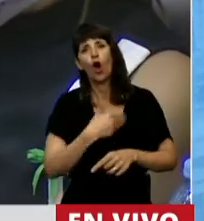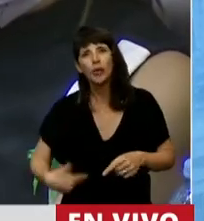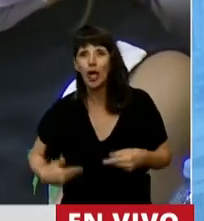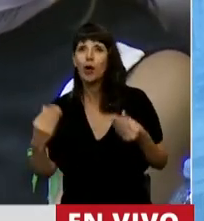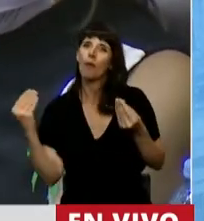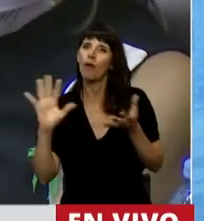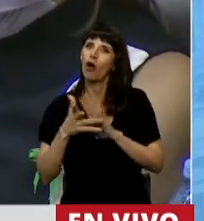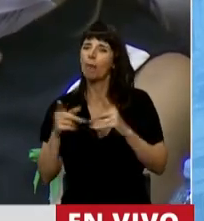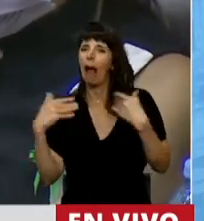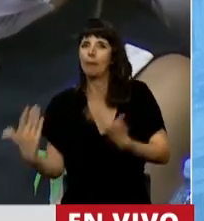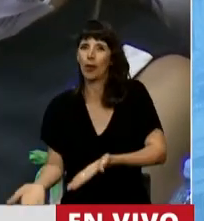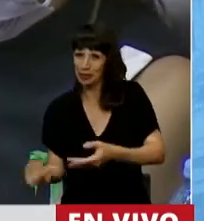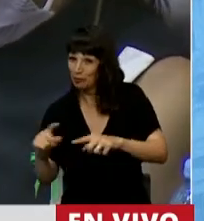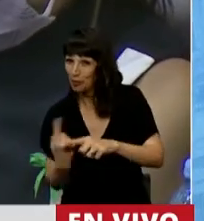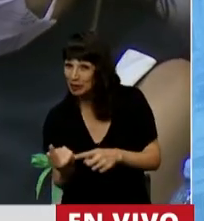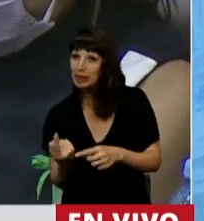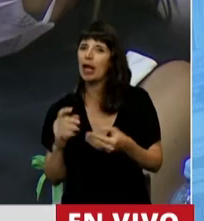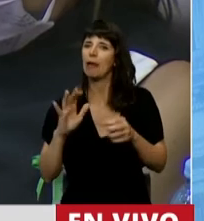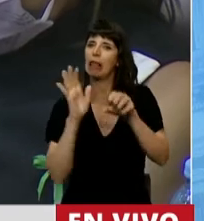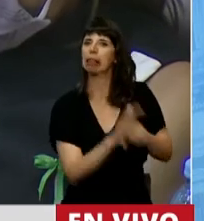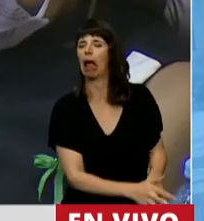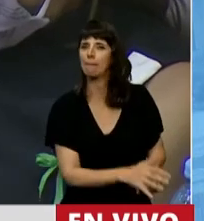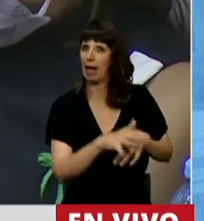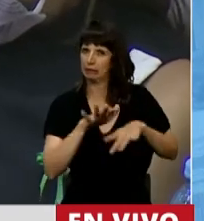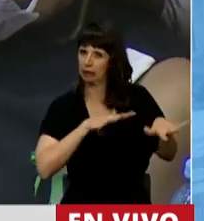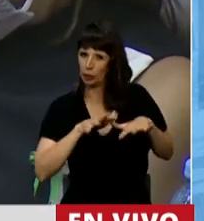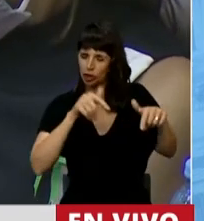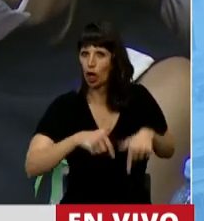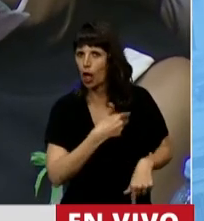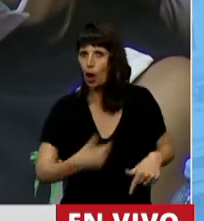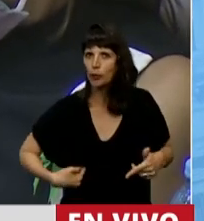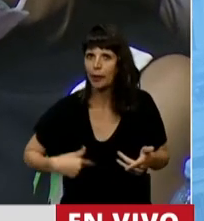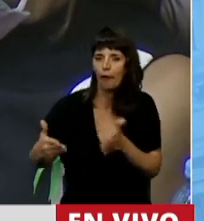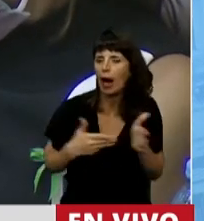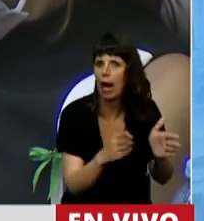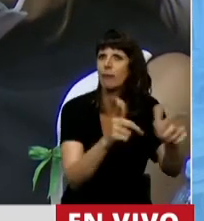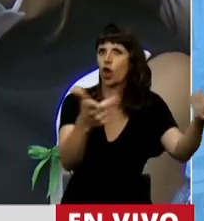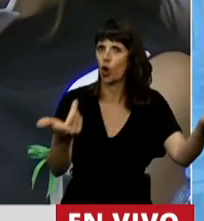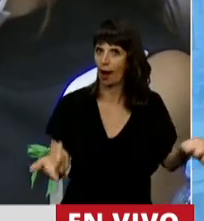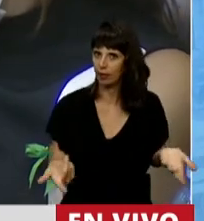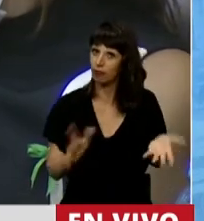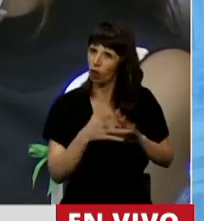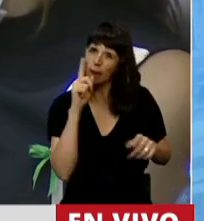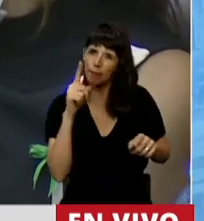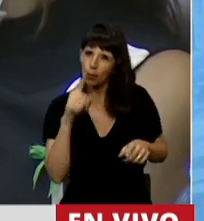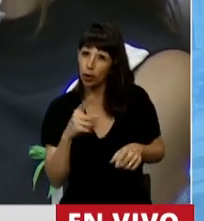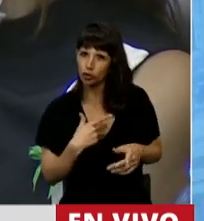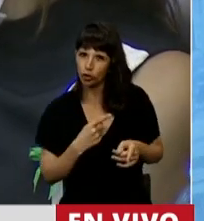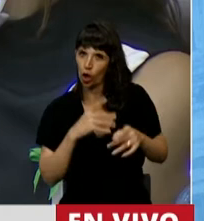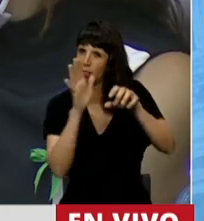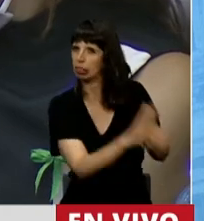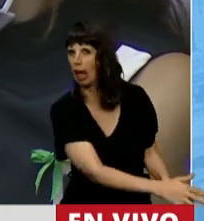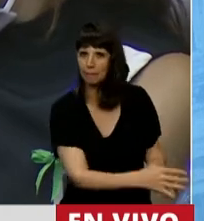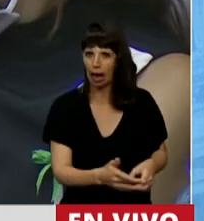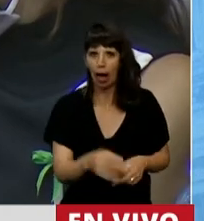política, para tapar la realidad de un gobierno sin rumbo, para tapar la dura realidad que están pasando